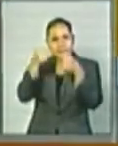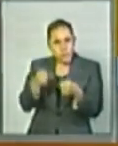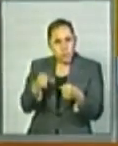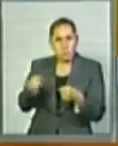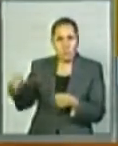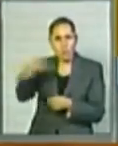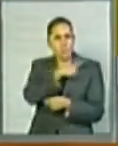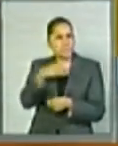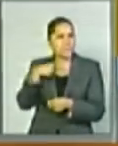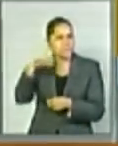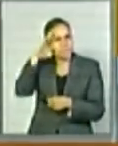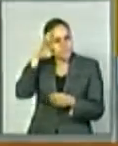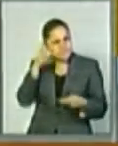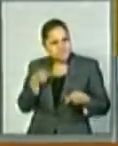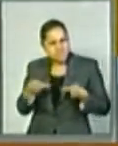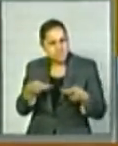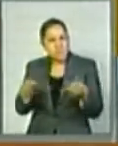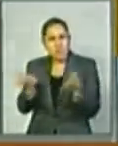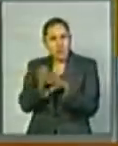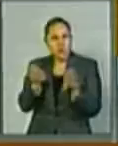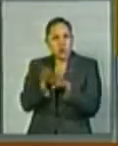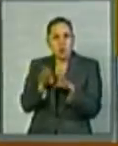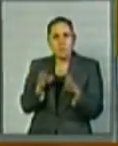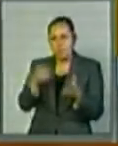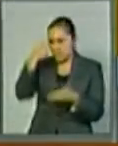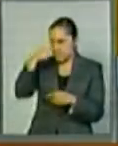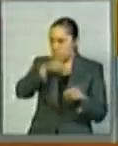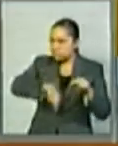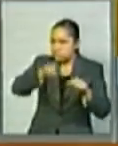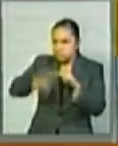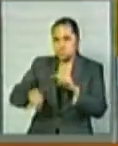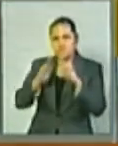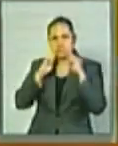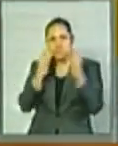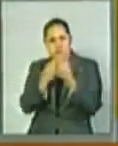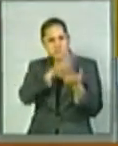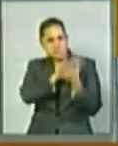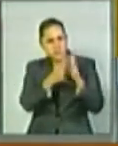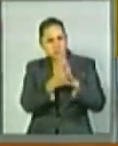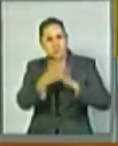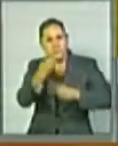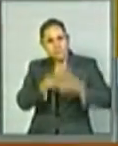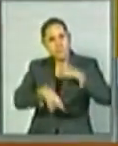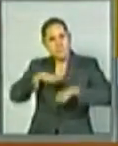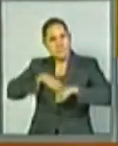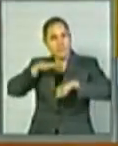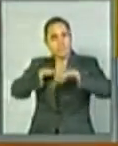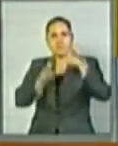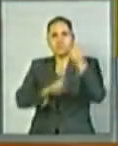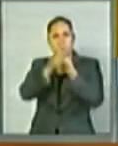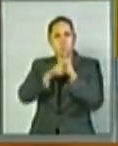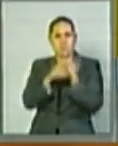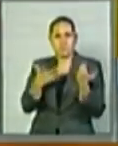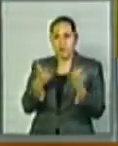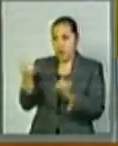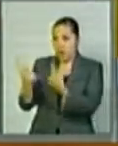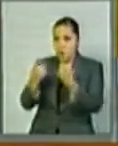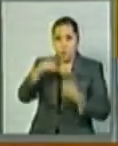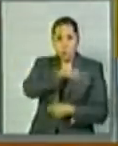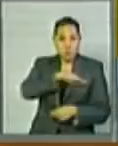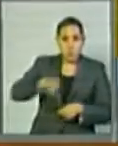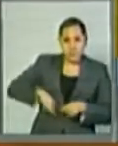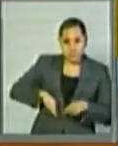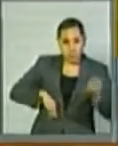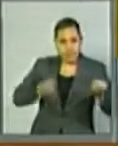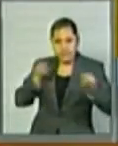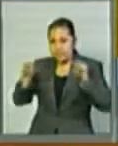la prevención y el combate a la delincuencia organizada, y particularmente en los municipios que siguen siendo los eslabones más débiles